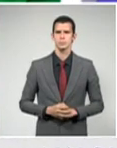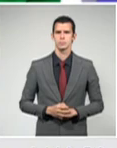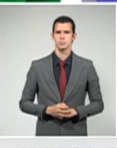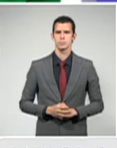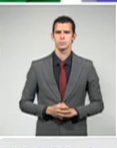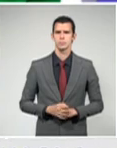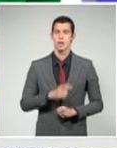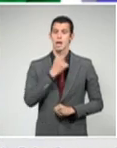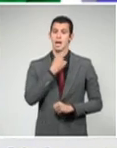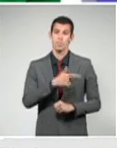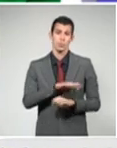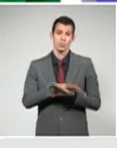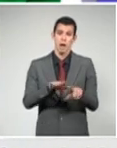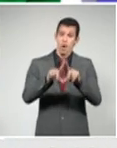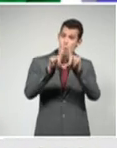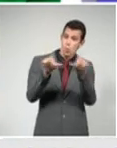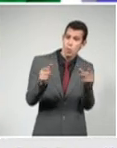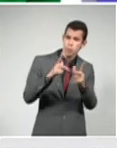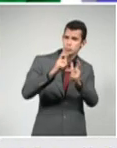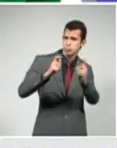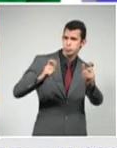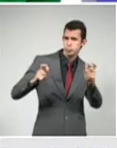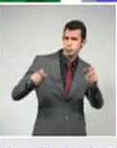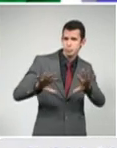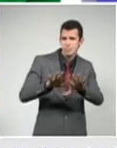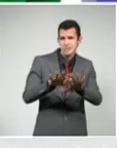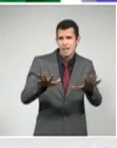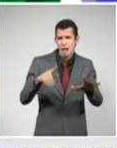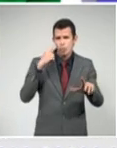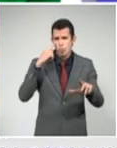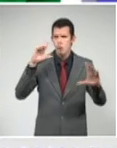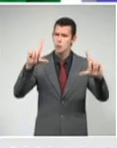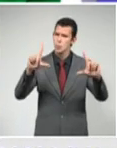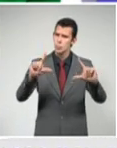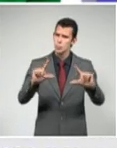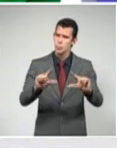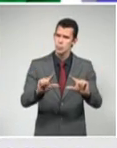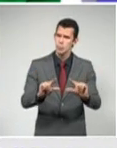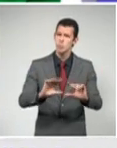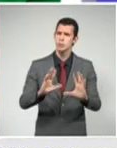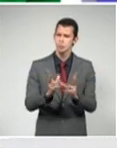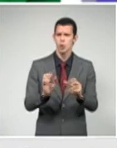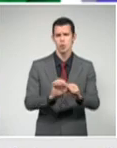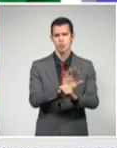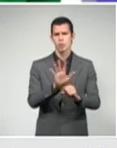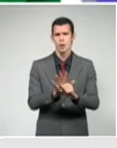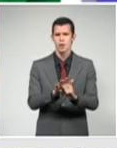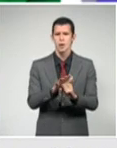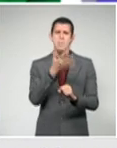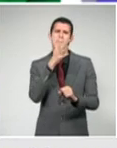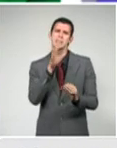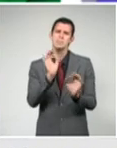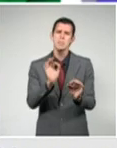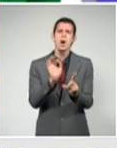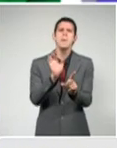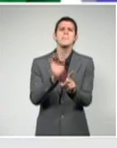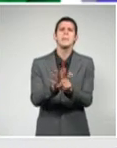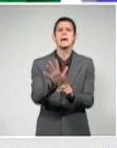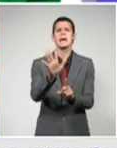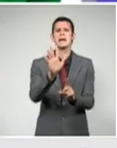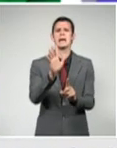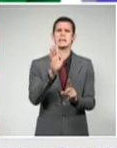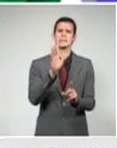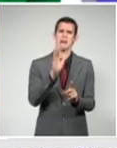el primer periodo de la enfermedad. Finalmente, los pronósticos que nos